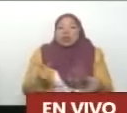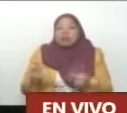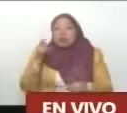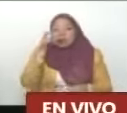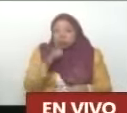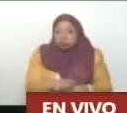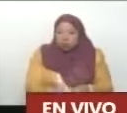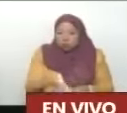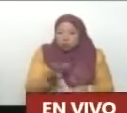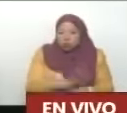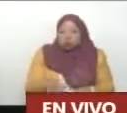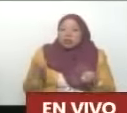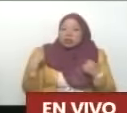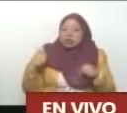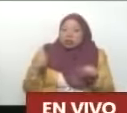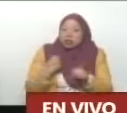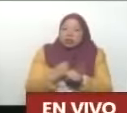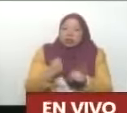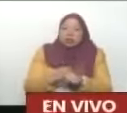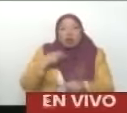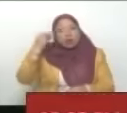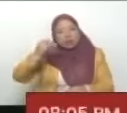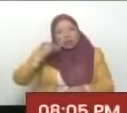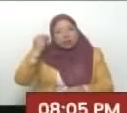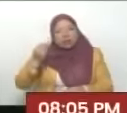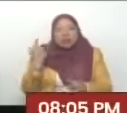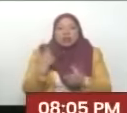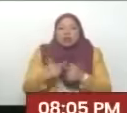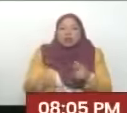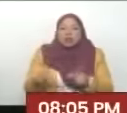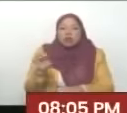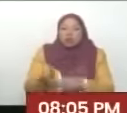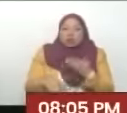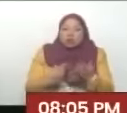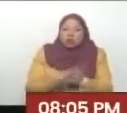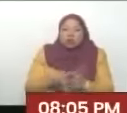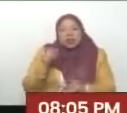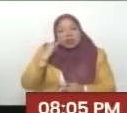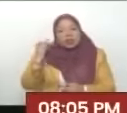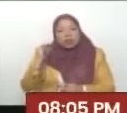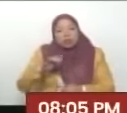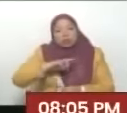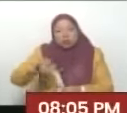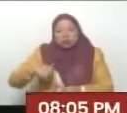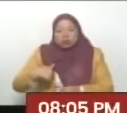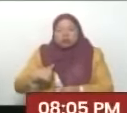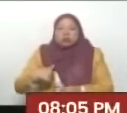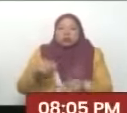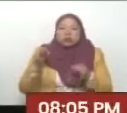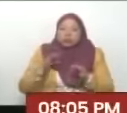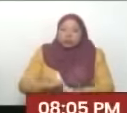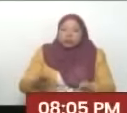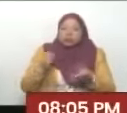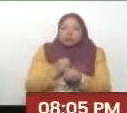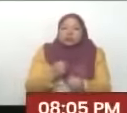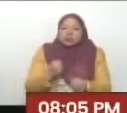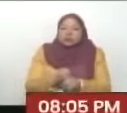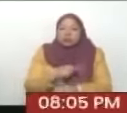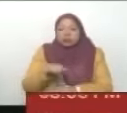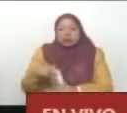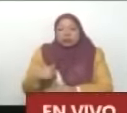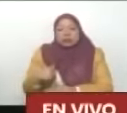público, en un escenario donde la diversidad de opiniones y la libre circulación de ideas son fundamentales para el funcionamiento de una